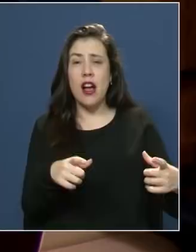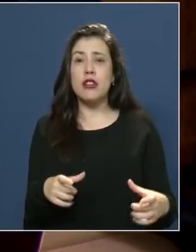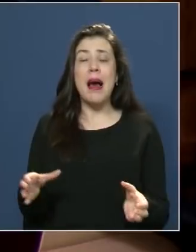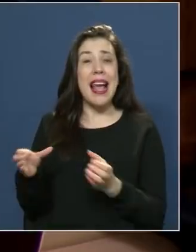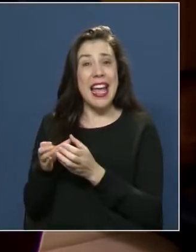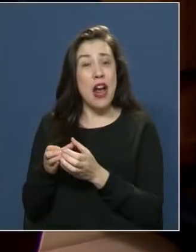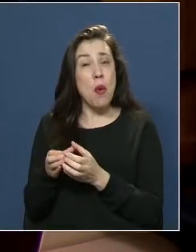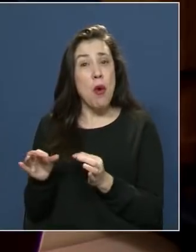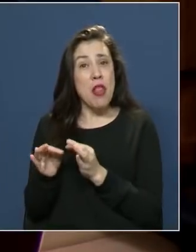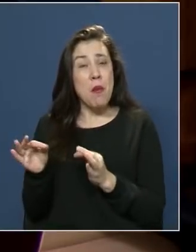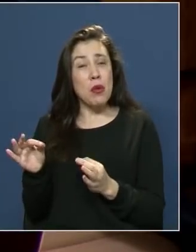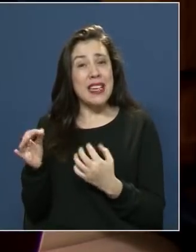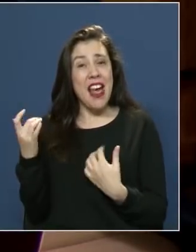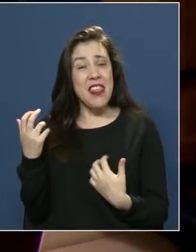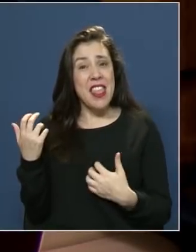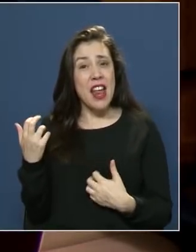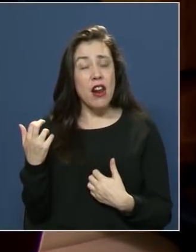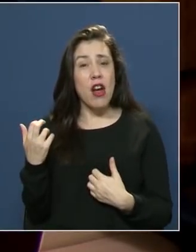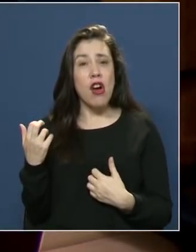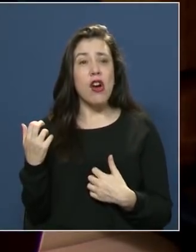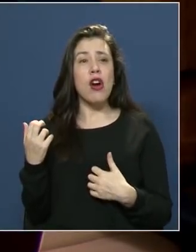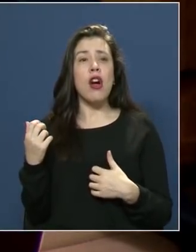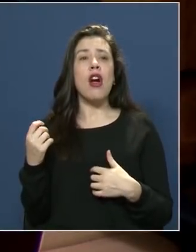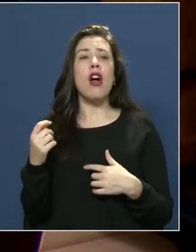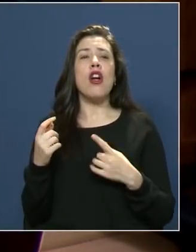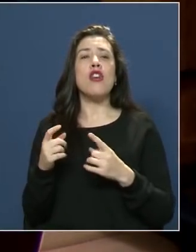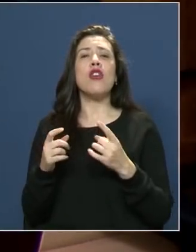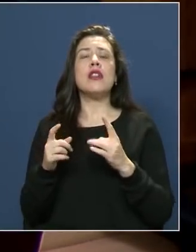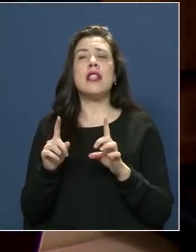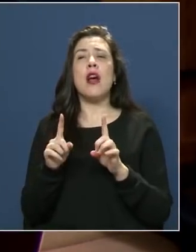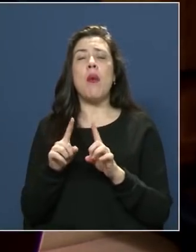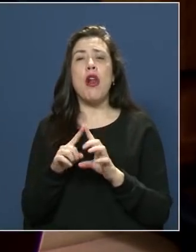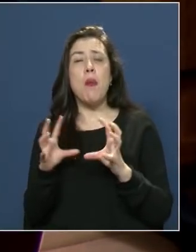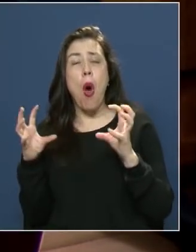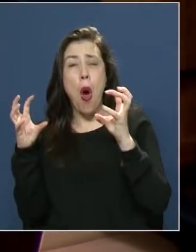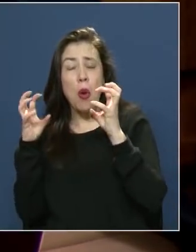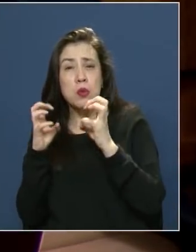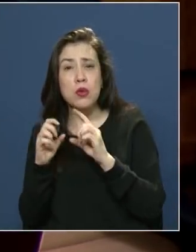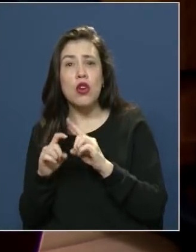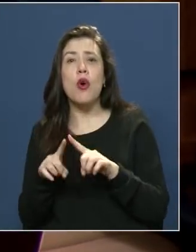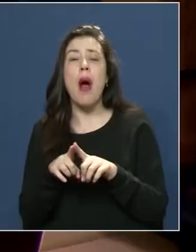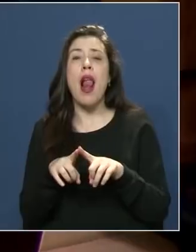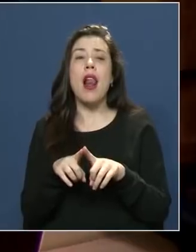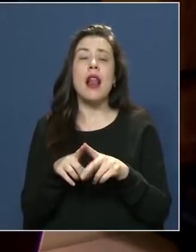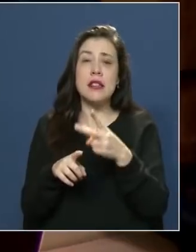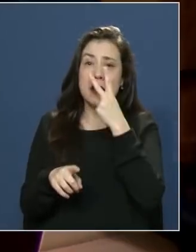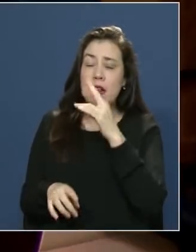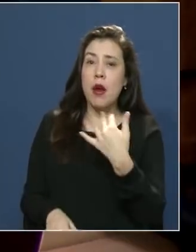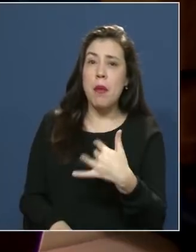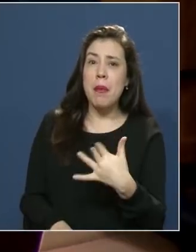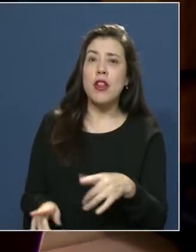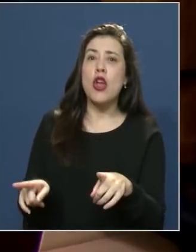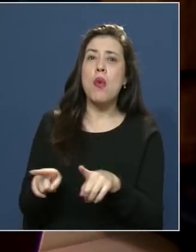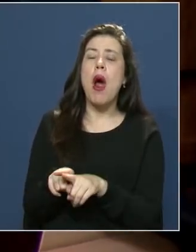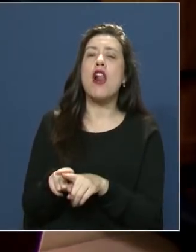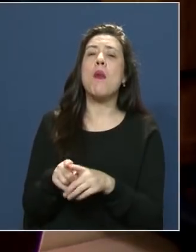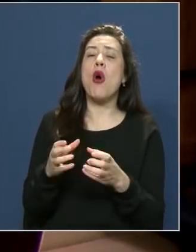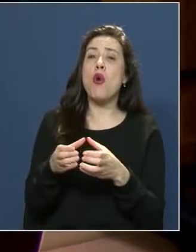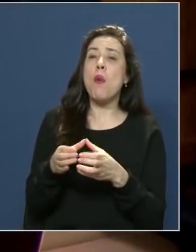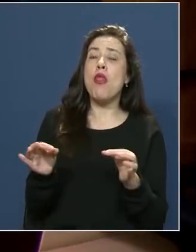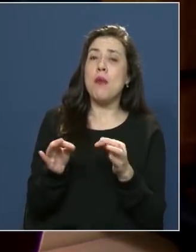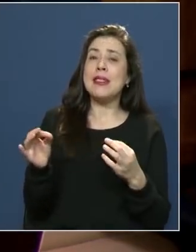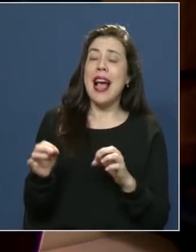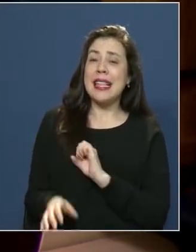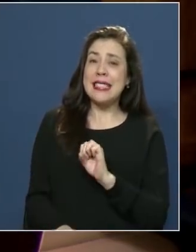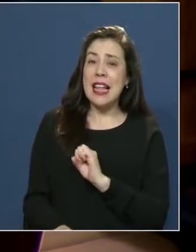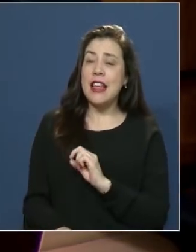de rock que provienen de regiones no circulen más en espacios underground y sean tomados realmente en cuenta como lo hacen las bandas de Santiago,